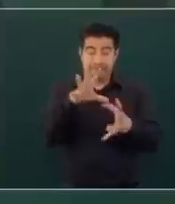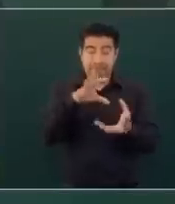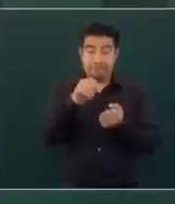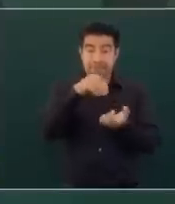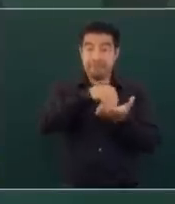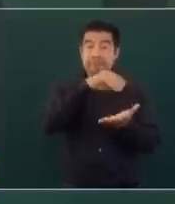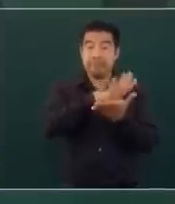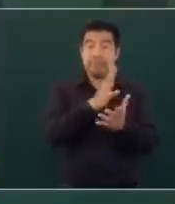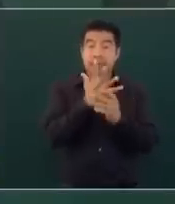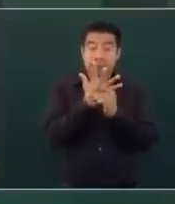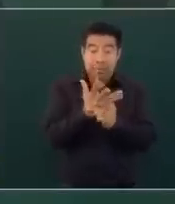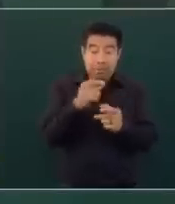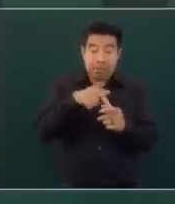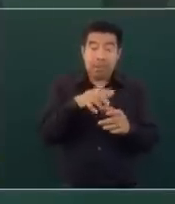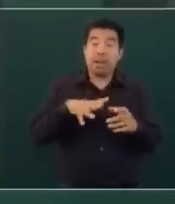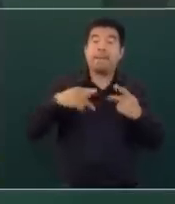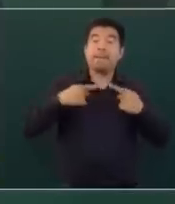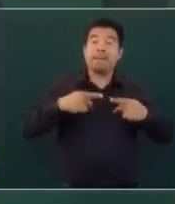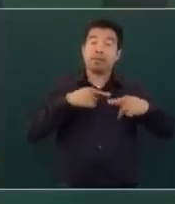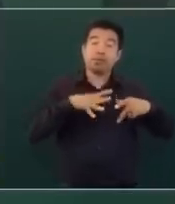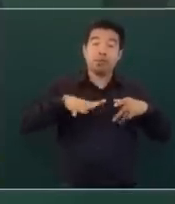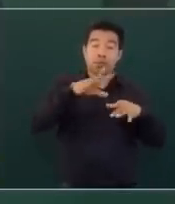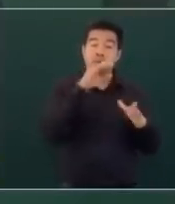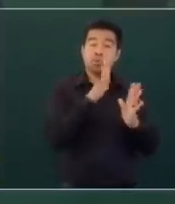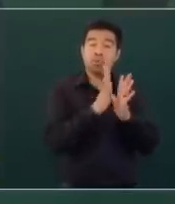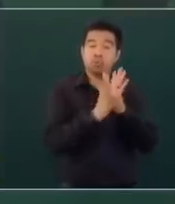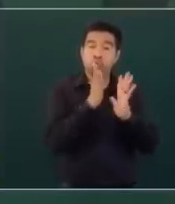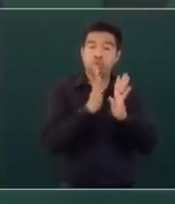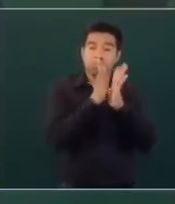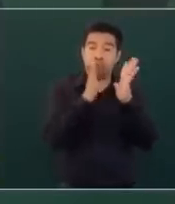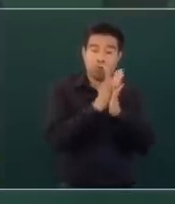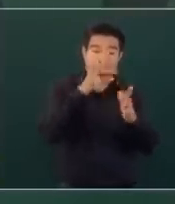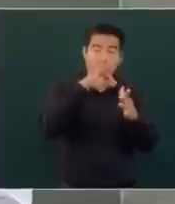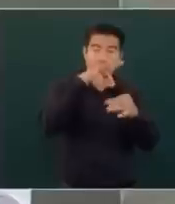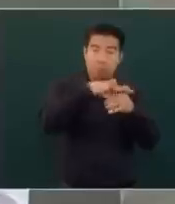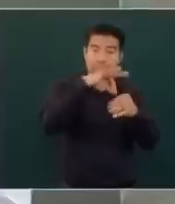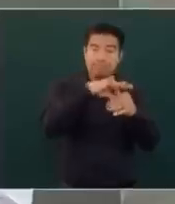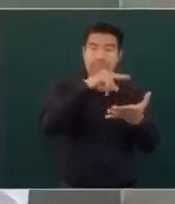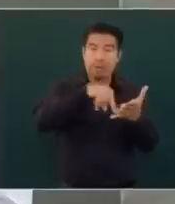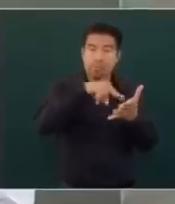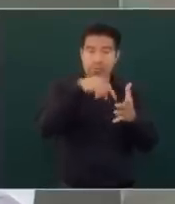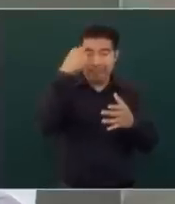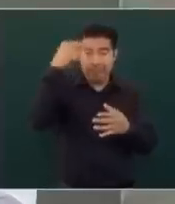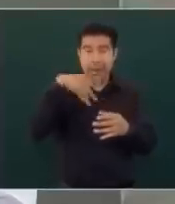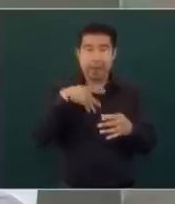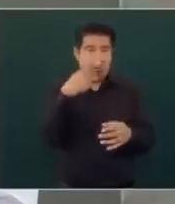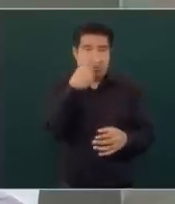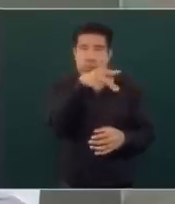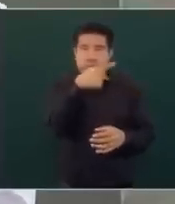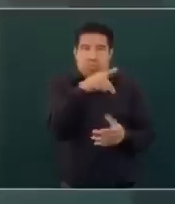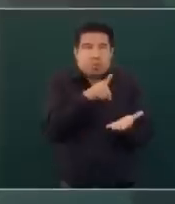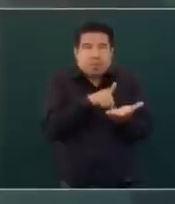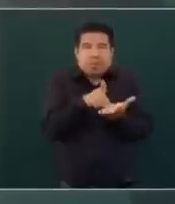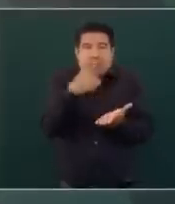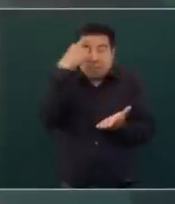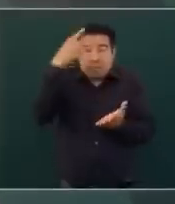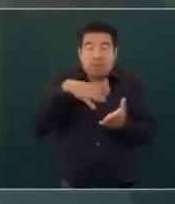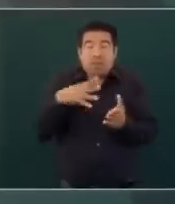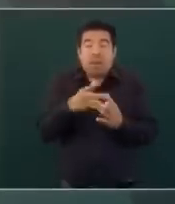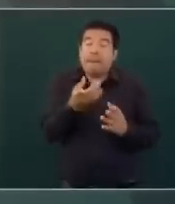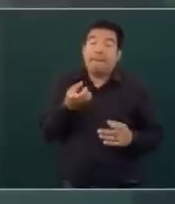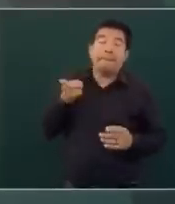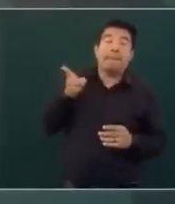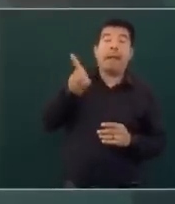y se instituye para su beneficio, y el pueblo tiene en todo momento el derecho de cambiar la forma de su